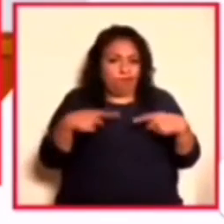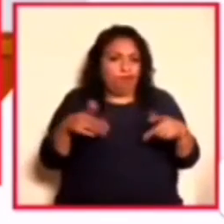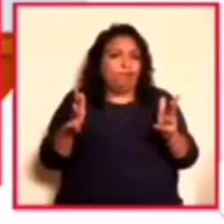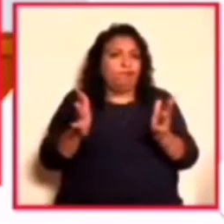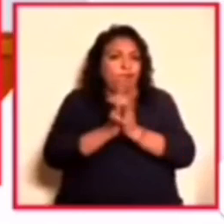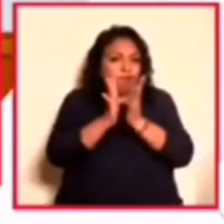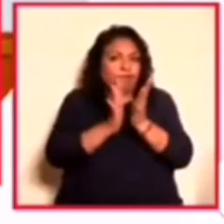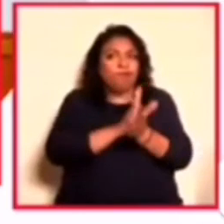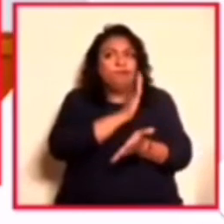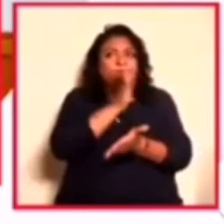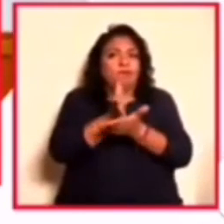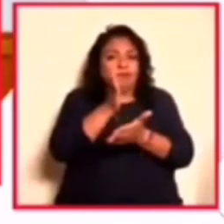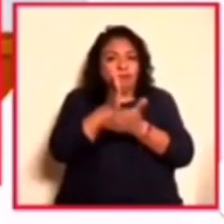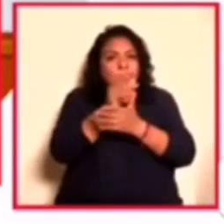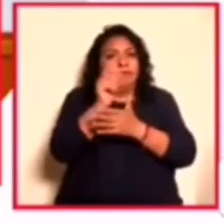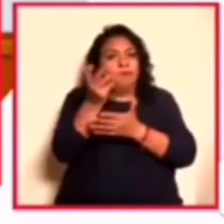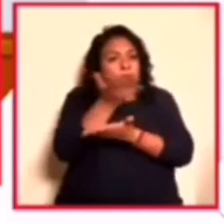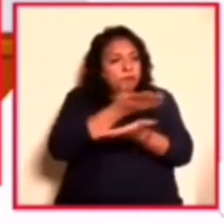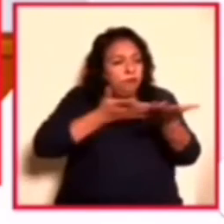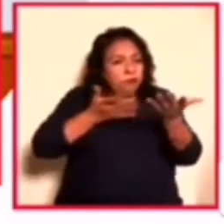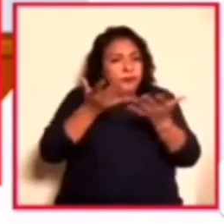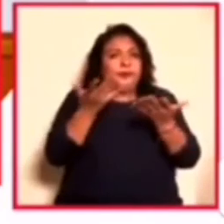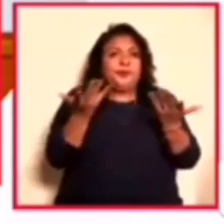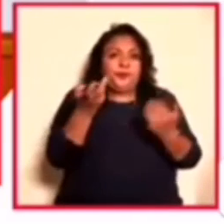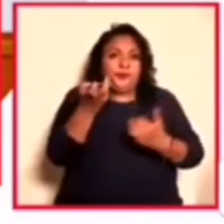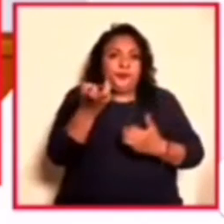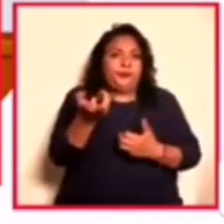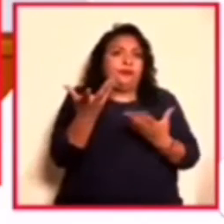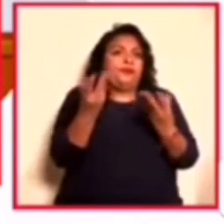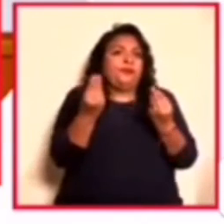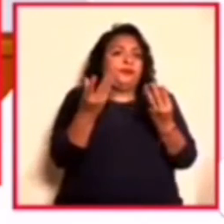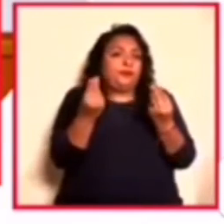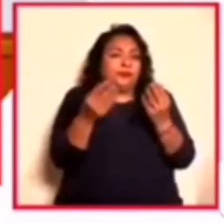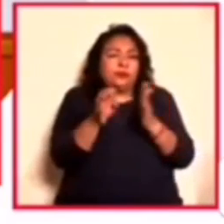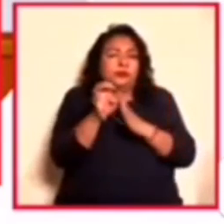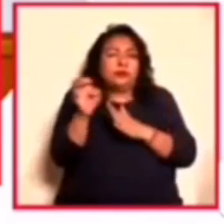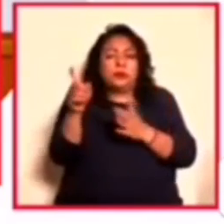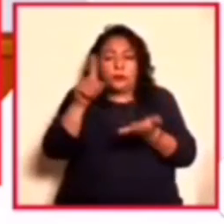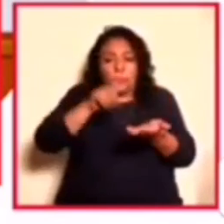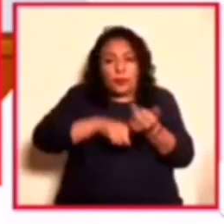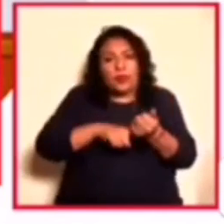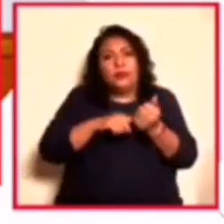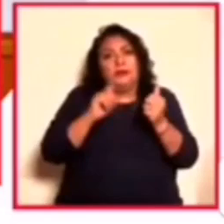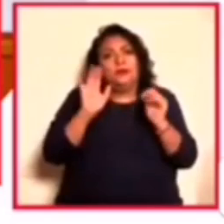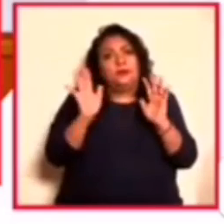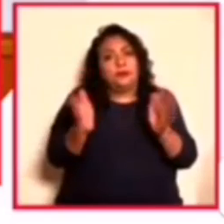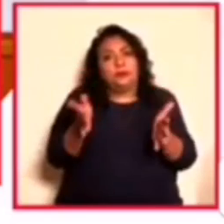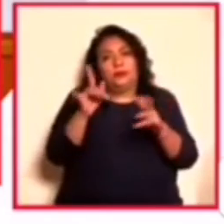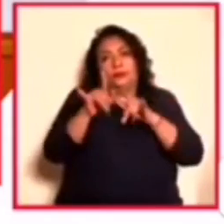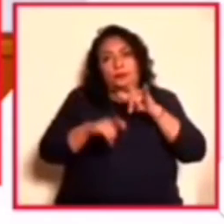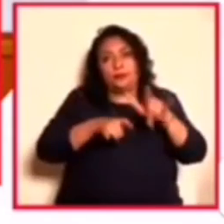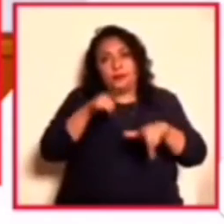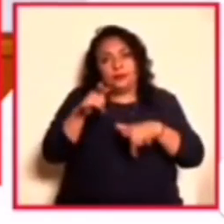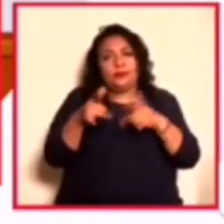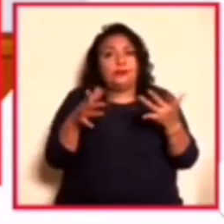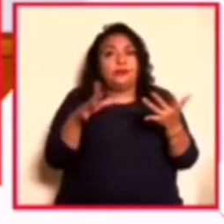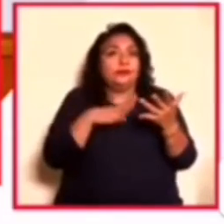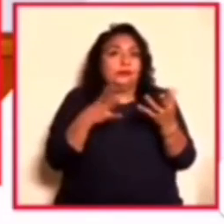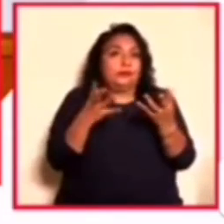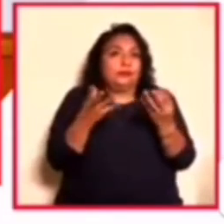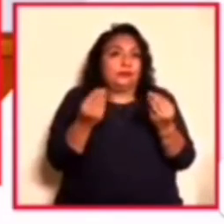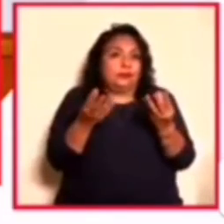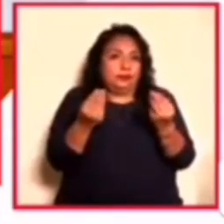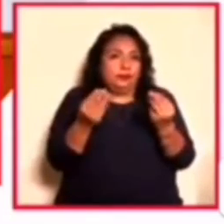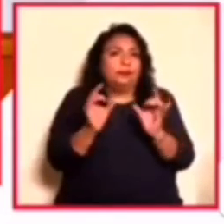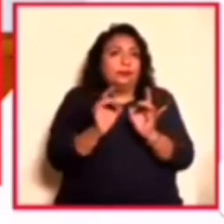está también las interacciones que hacen y hay muchas cosas como están ser amos ya dentro de la feria entonces hay muchas cosas que